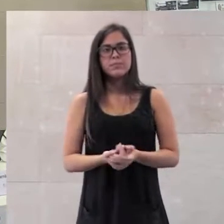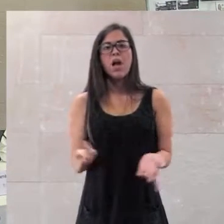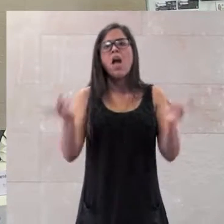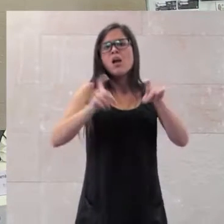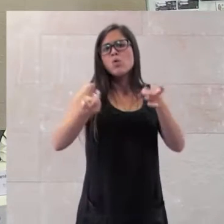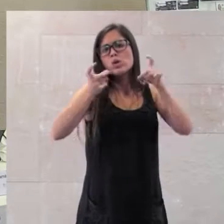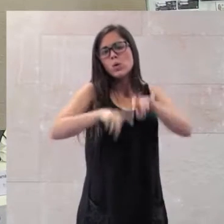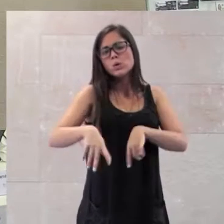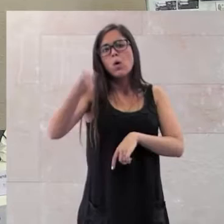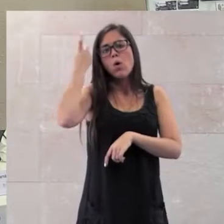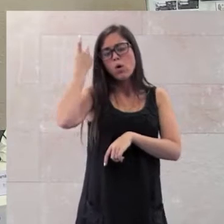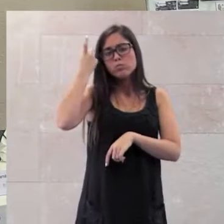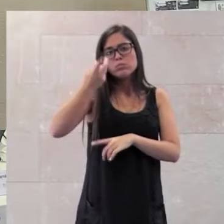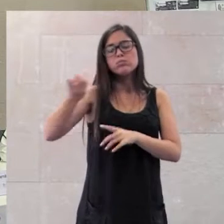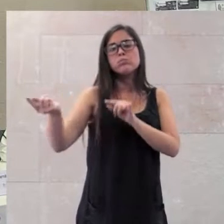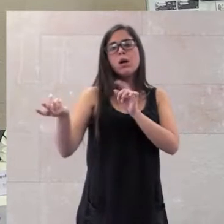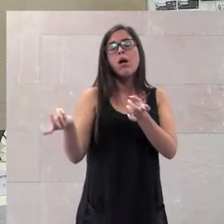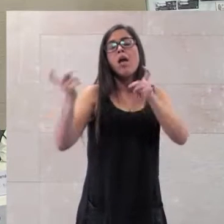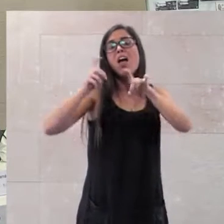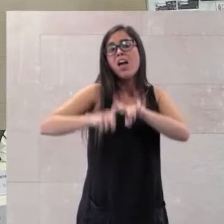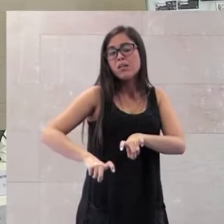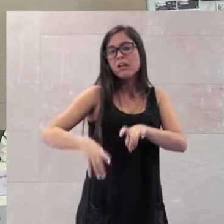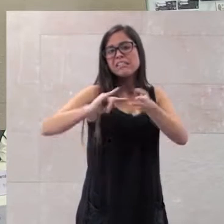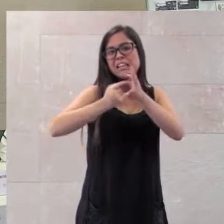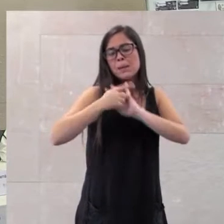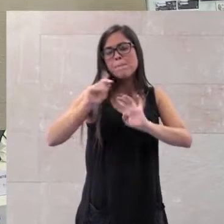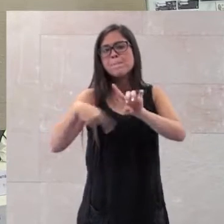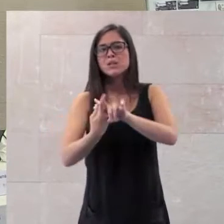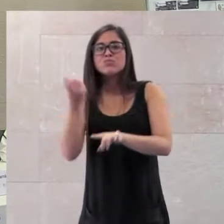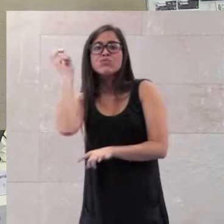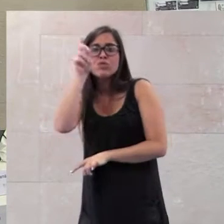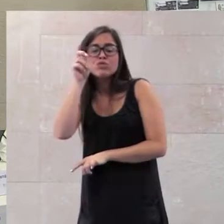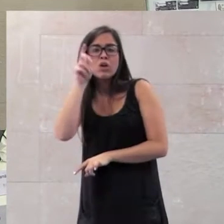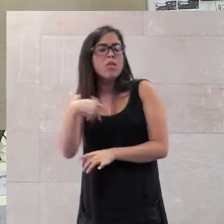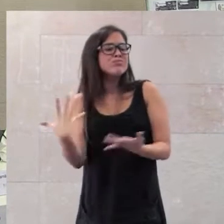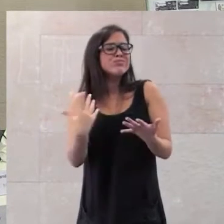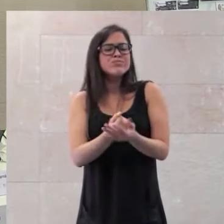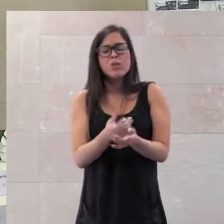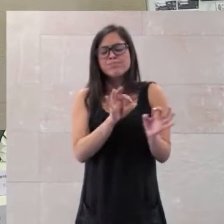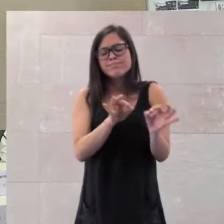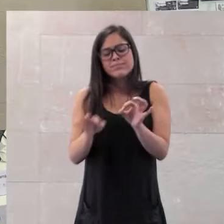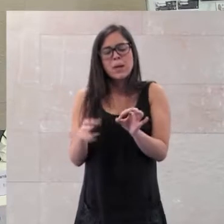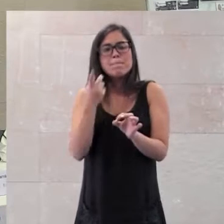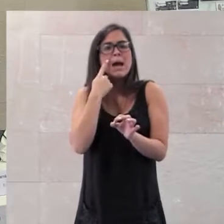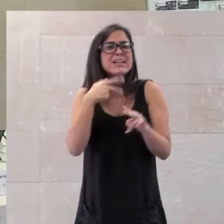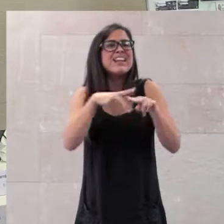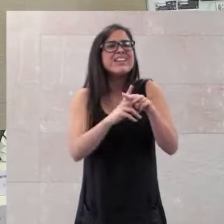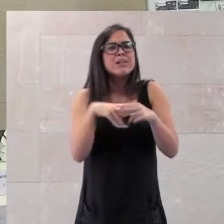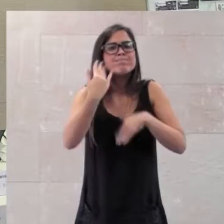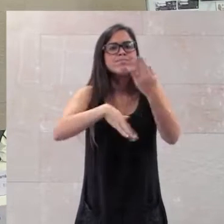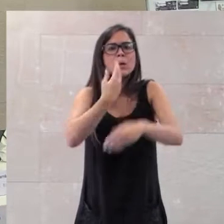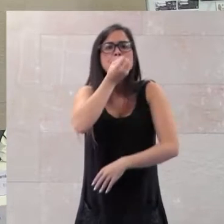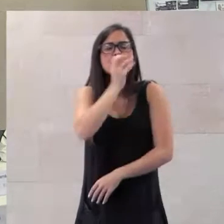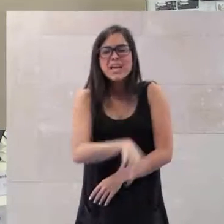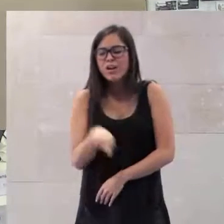encuentros con las alumnas, reuniones de técnicas y profesoras, bueno, se hace todo lo posible para saber por qué va bien un taller y por qué va mal